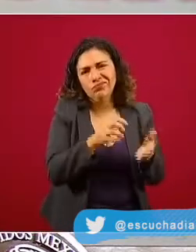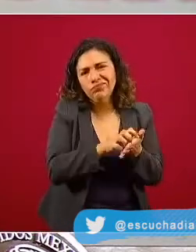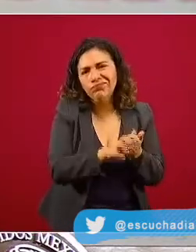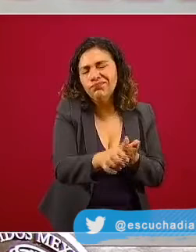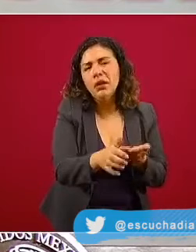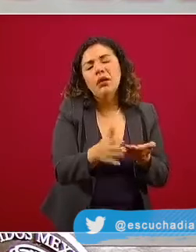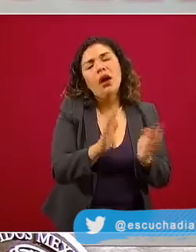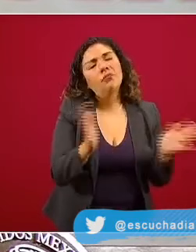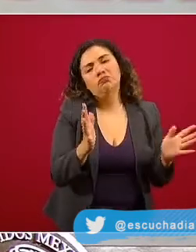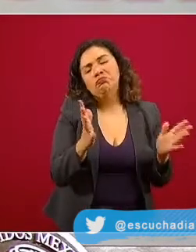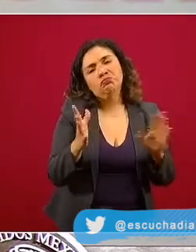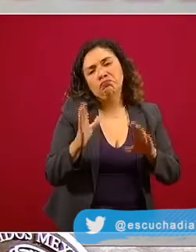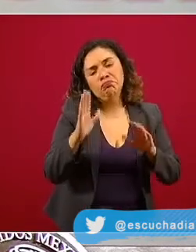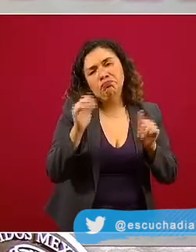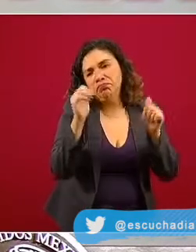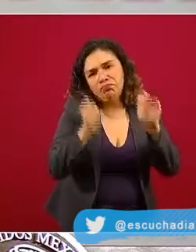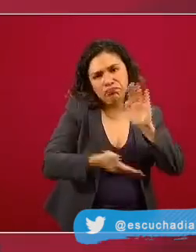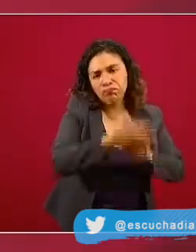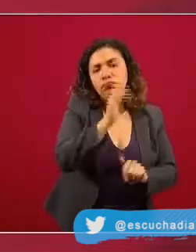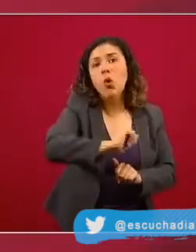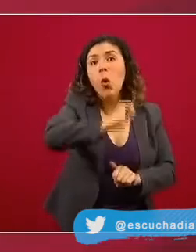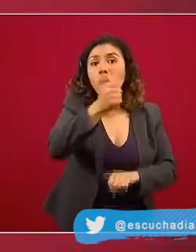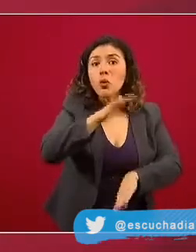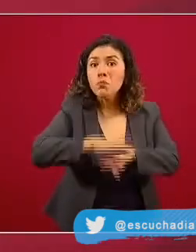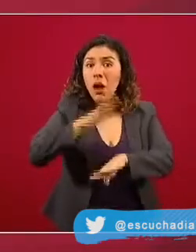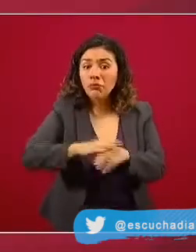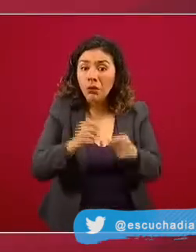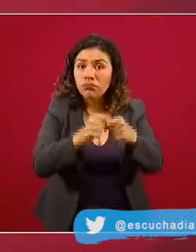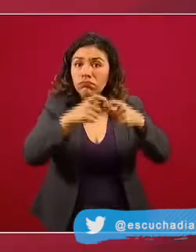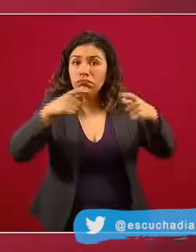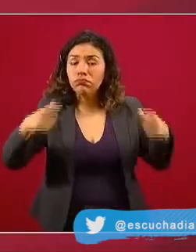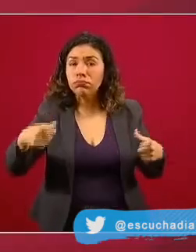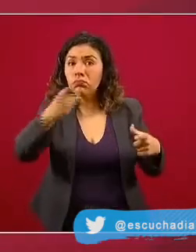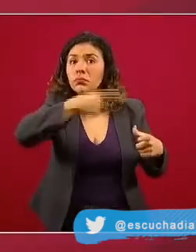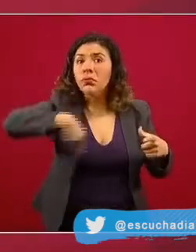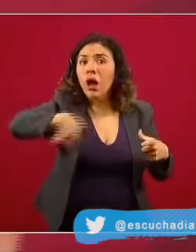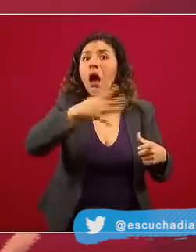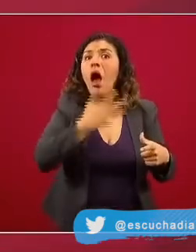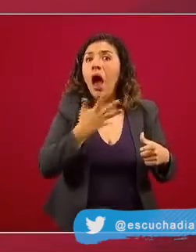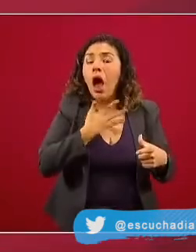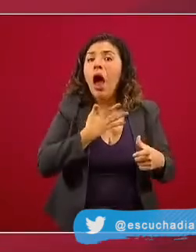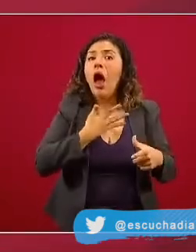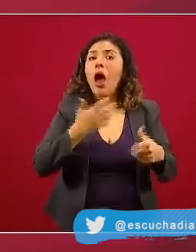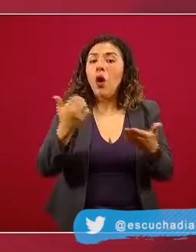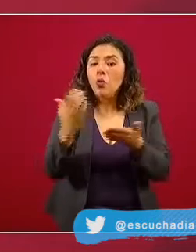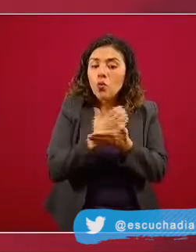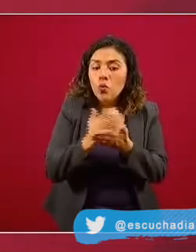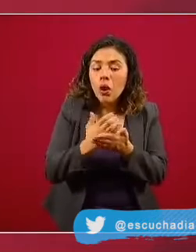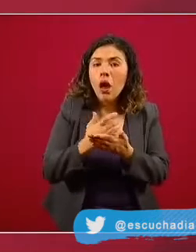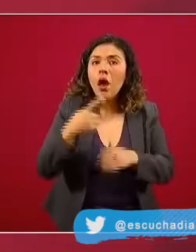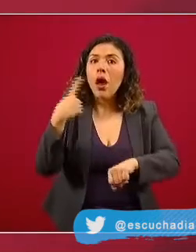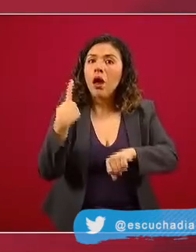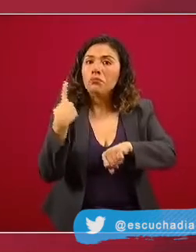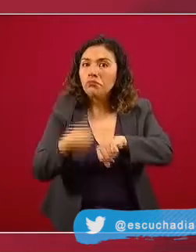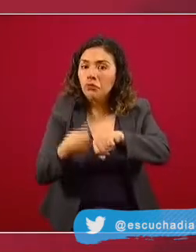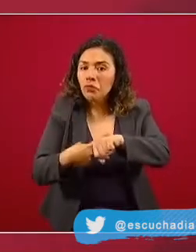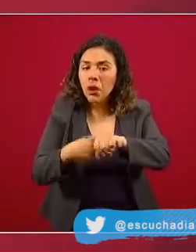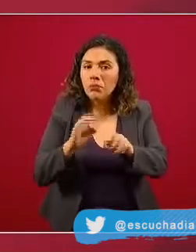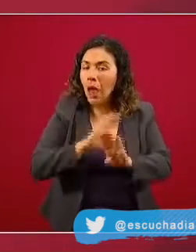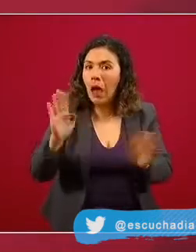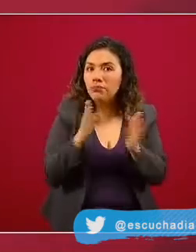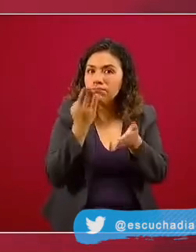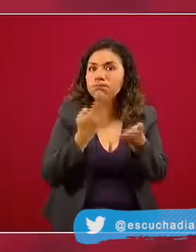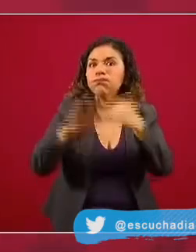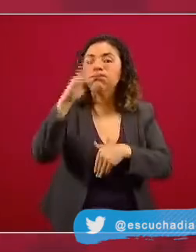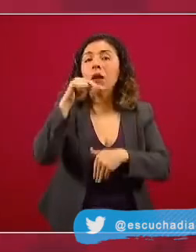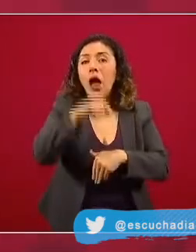Hugo López-Gatell, quien menciona que se cumplen hoy 72 días de la nueva normalidad y resalta que se ha logrado una curva epidémica plana con